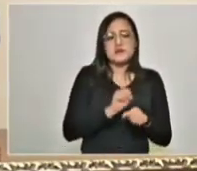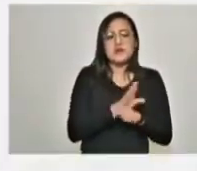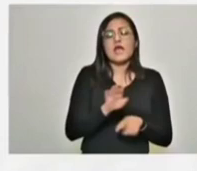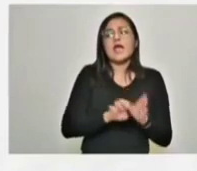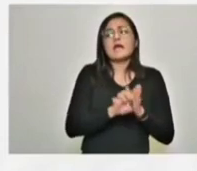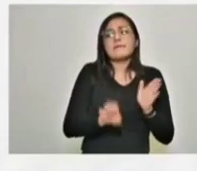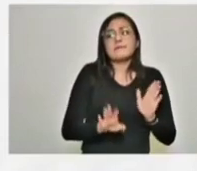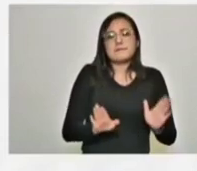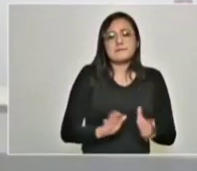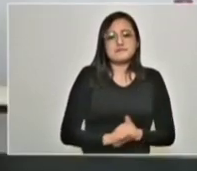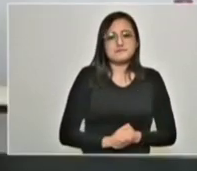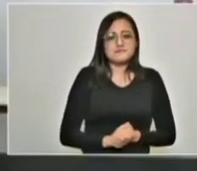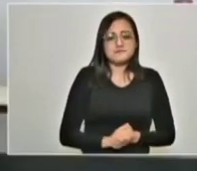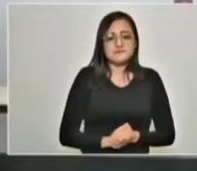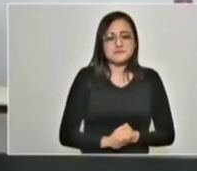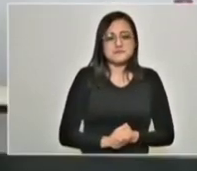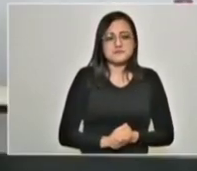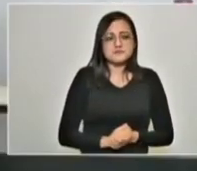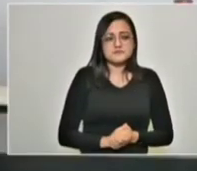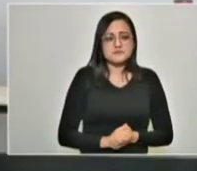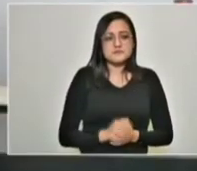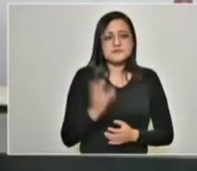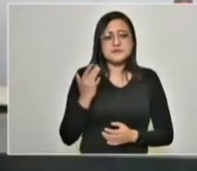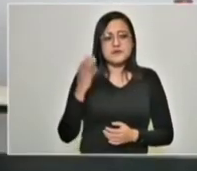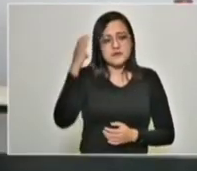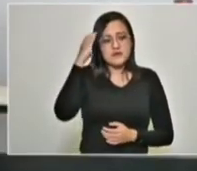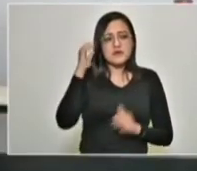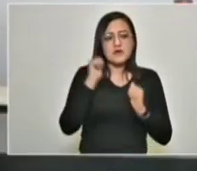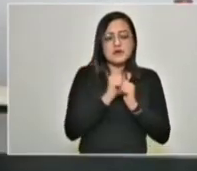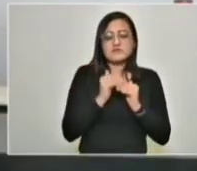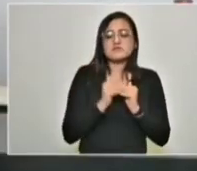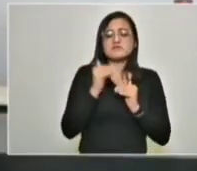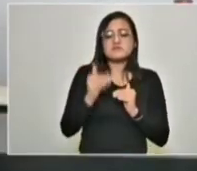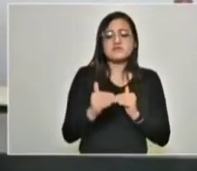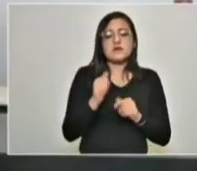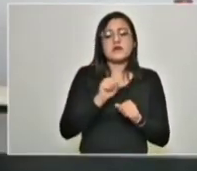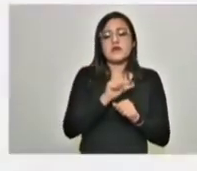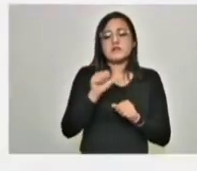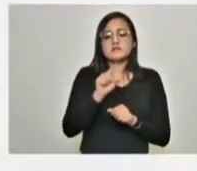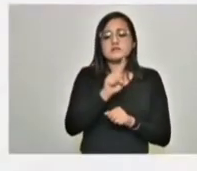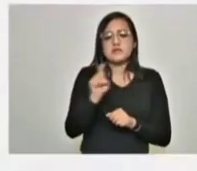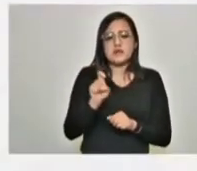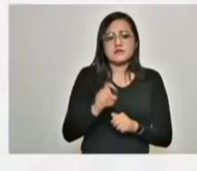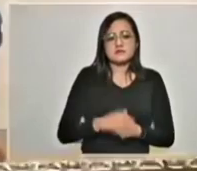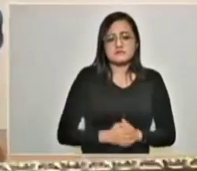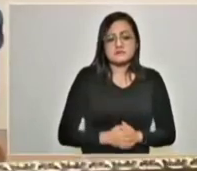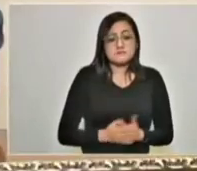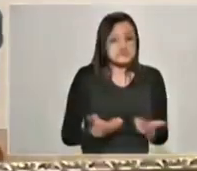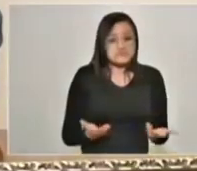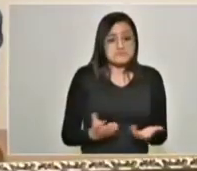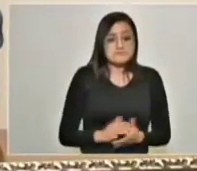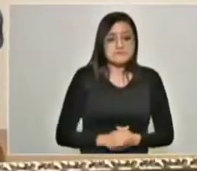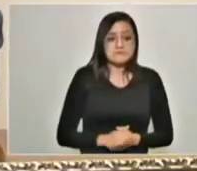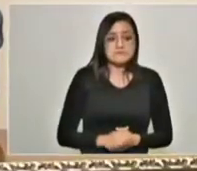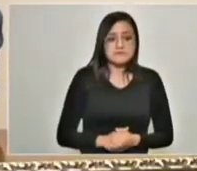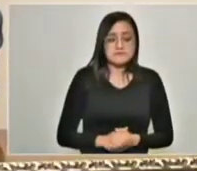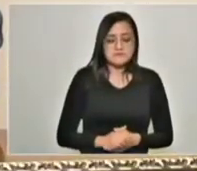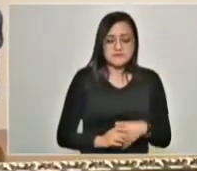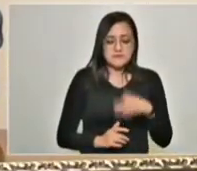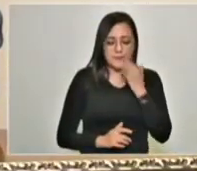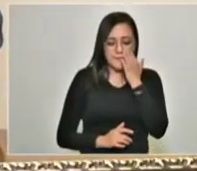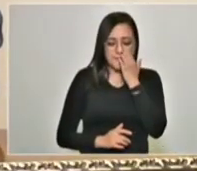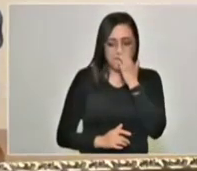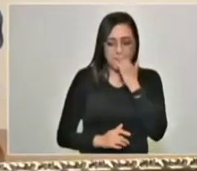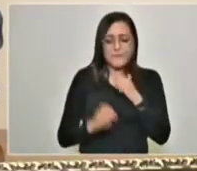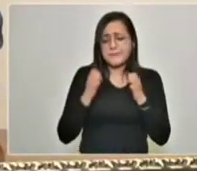ejemplo? Son 50, gobernador, con capacidad de ampliación a 100. Ahí está. Pues estamos